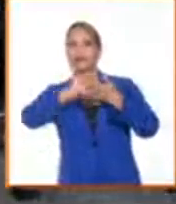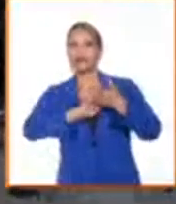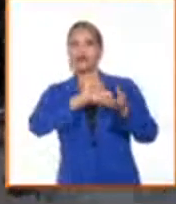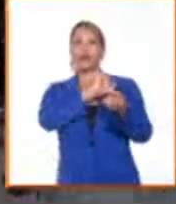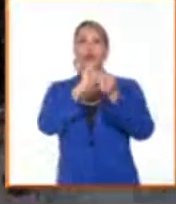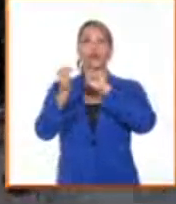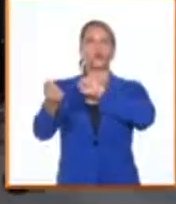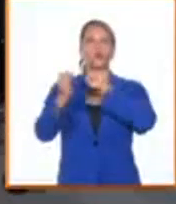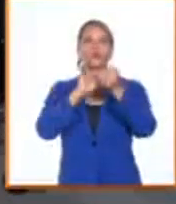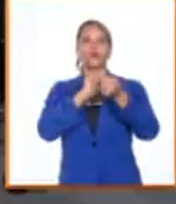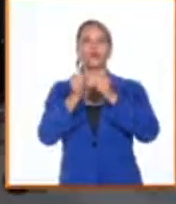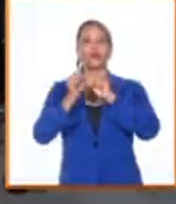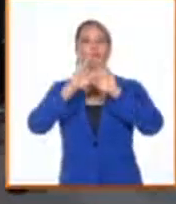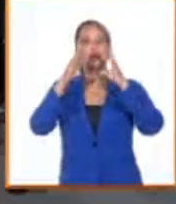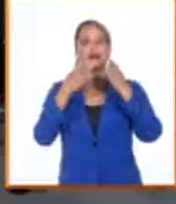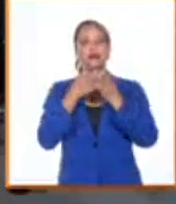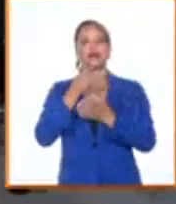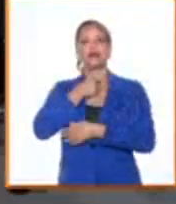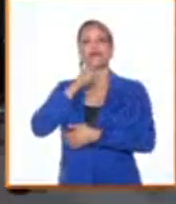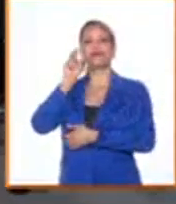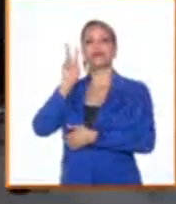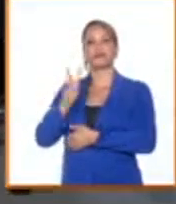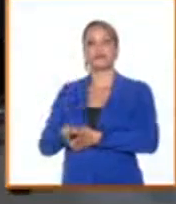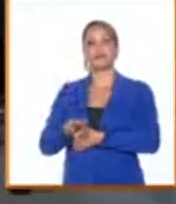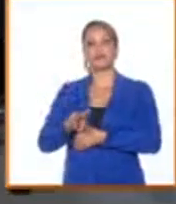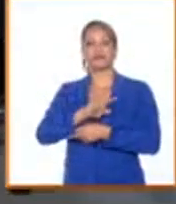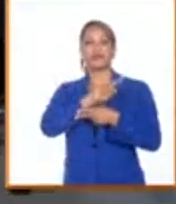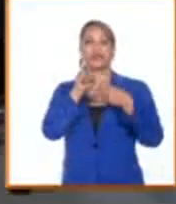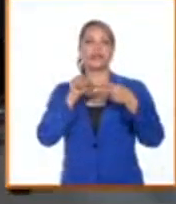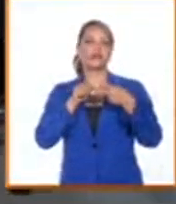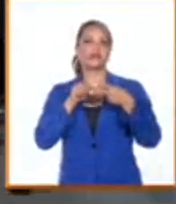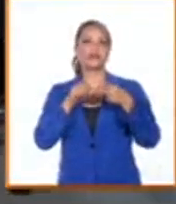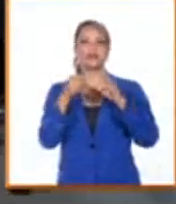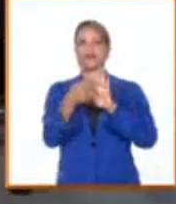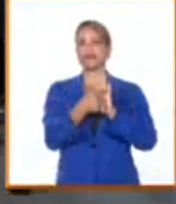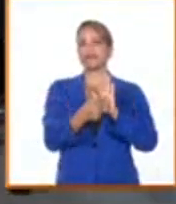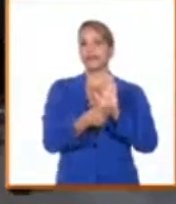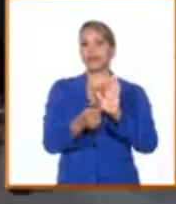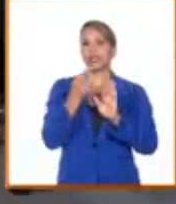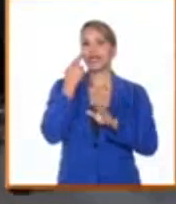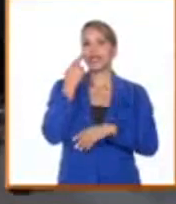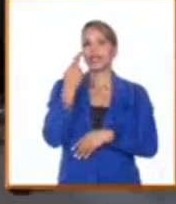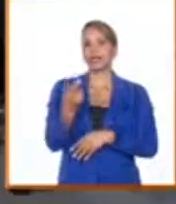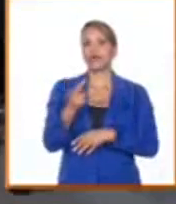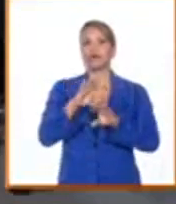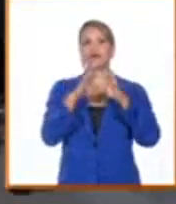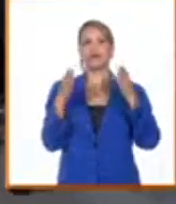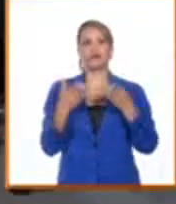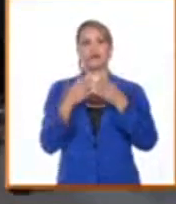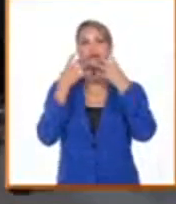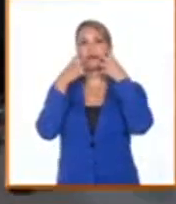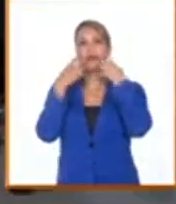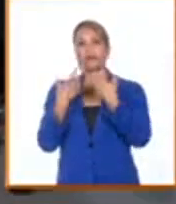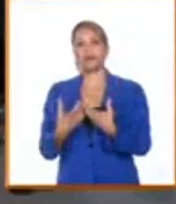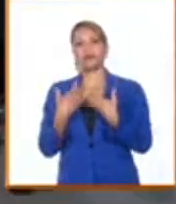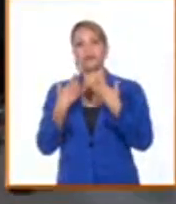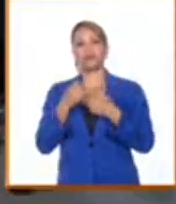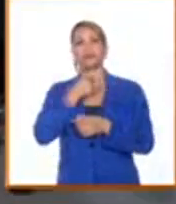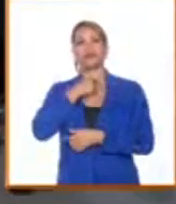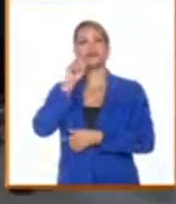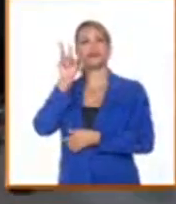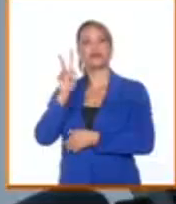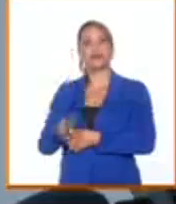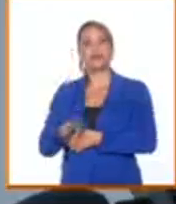controlar y evaluar. Y ahí viene el segundo elemento. Reconoce también la importancia de la evaluación